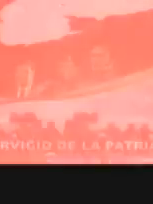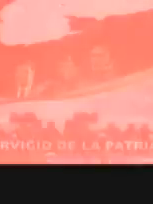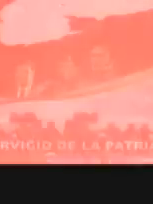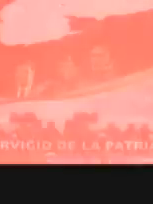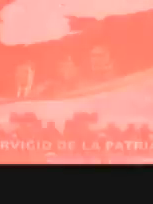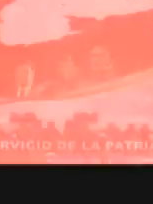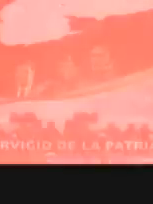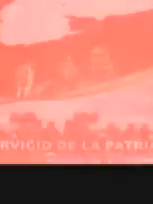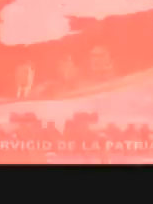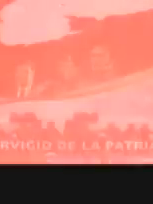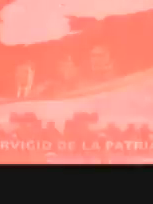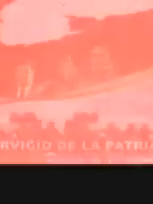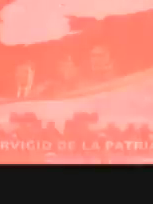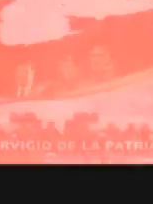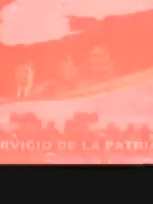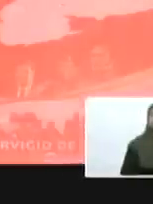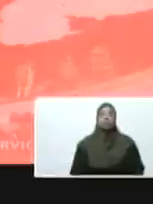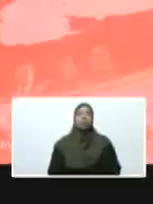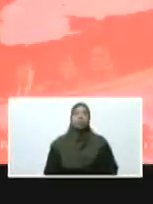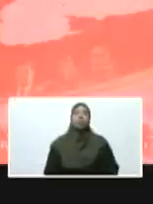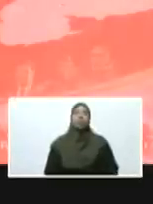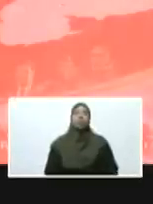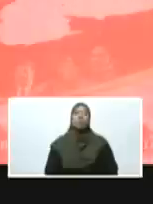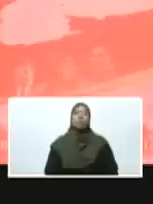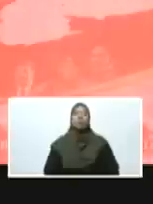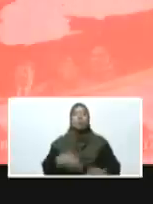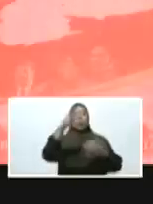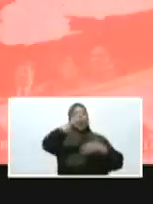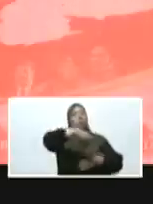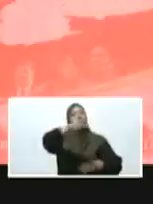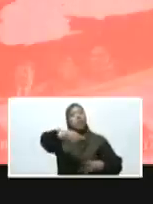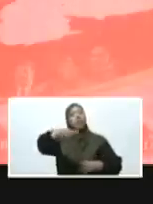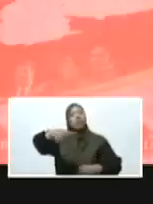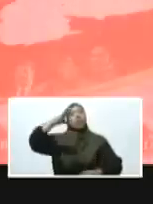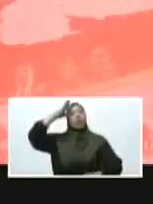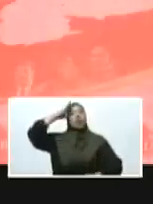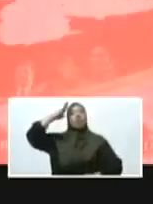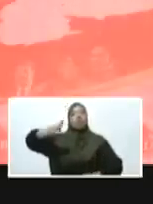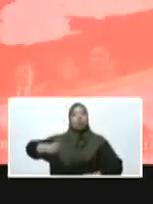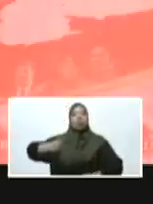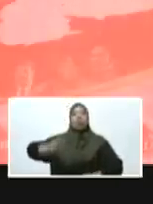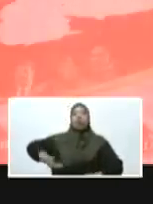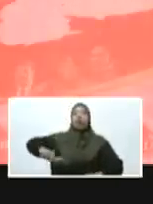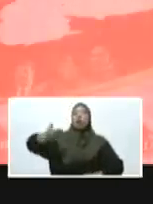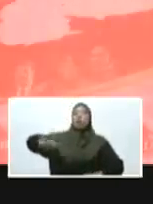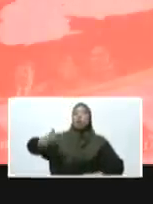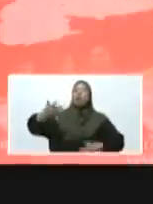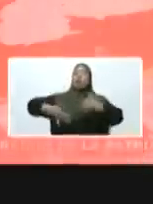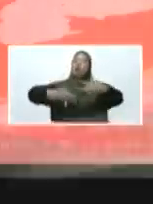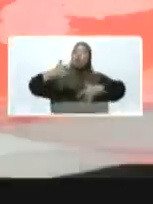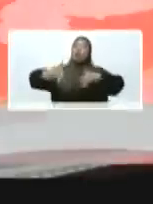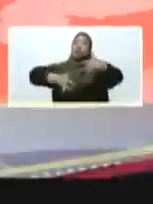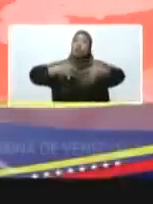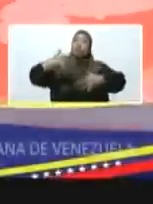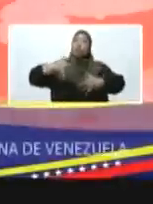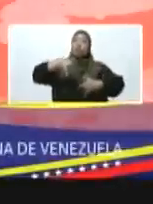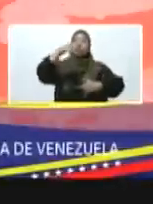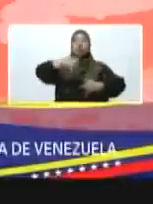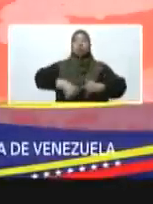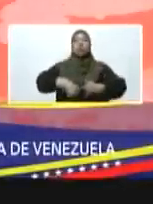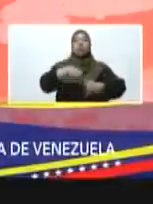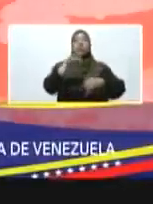militar y civil presentes en este importante acto donde conmemoramos